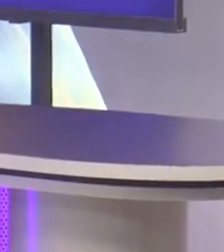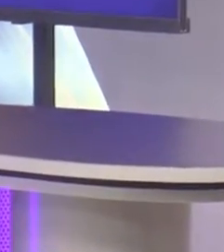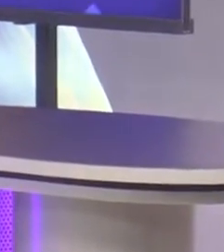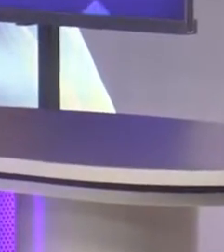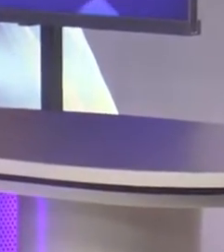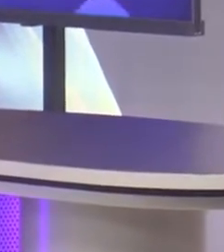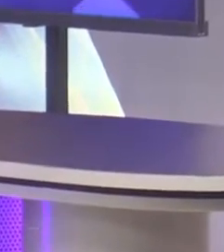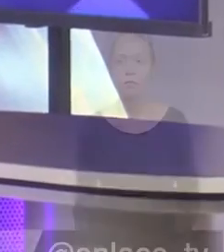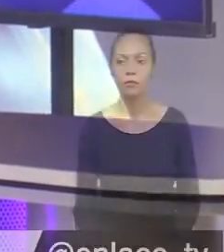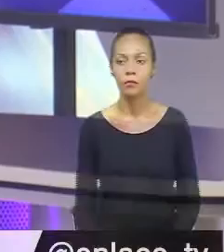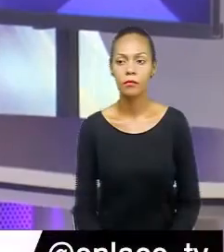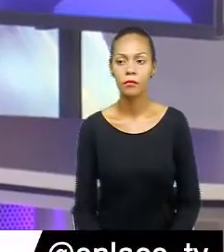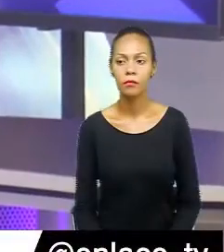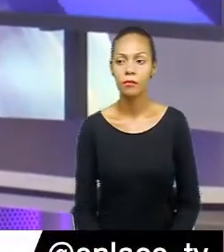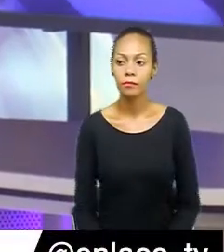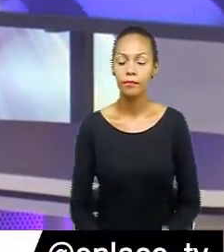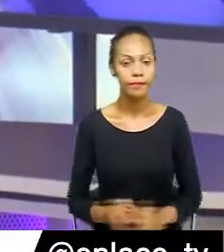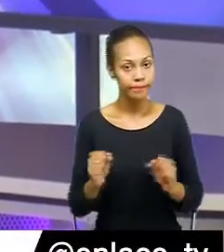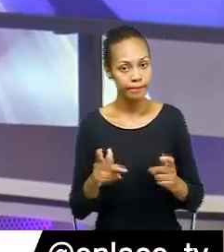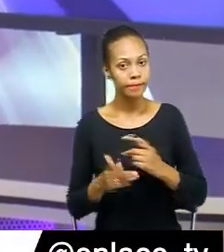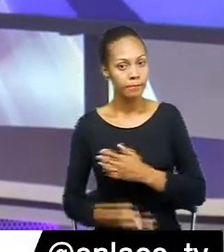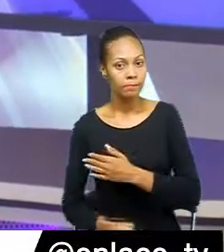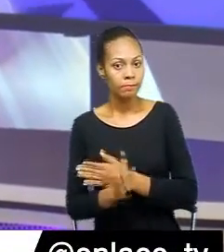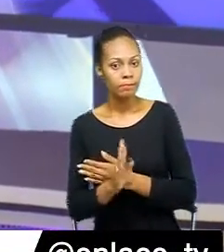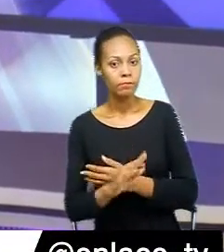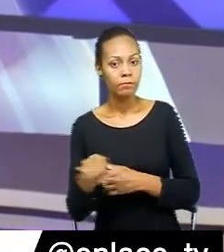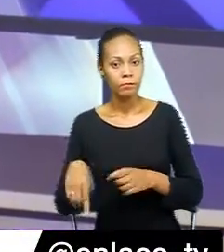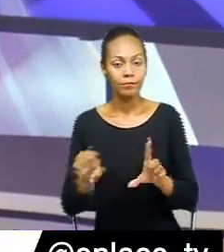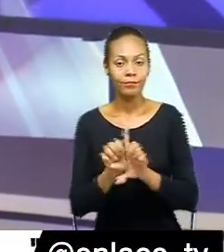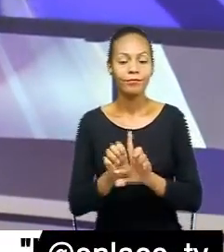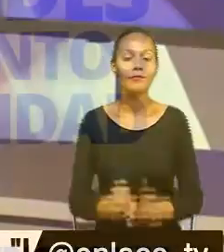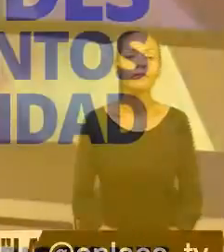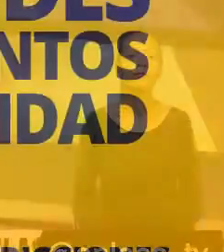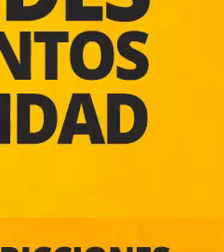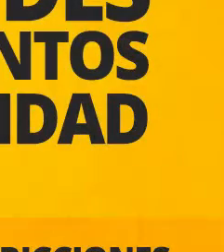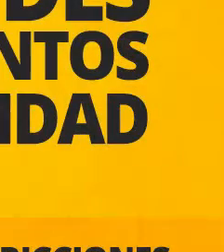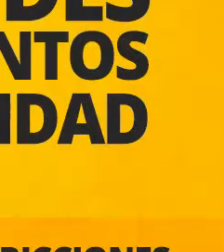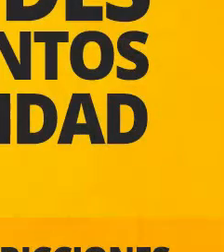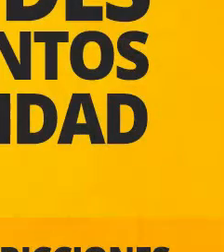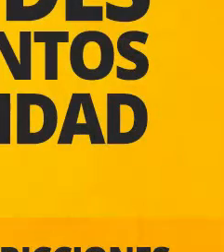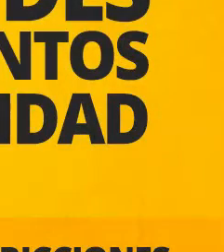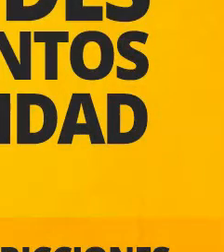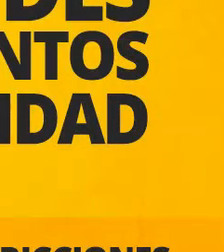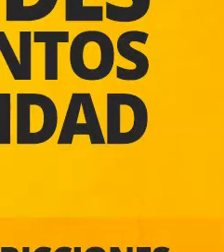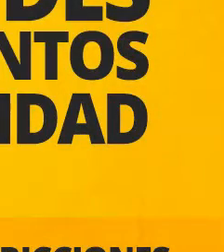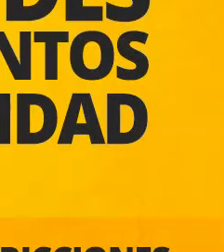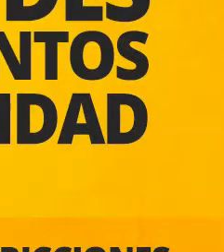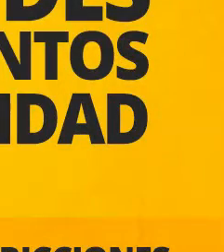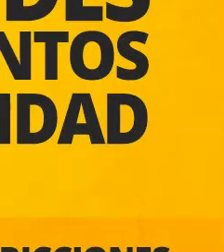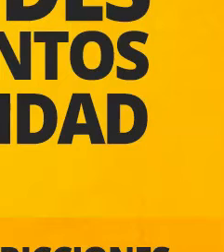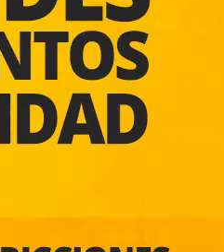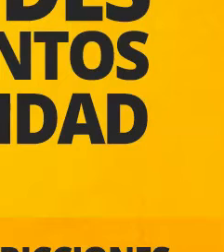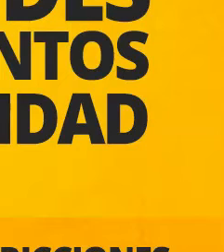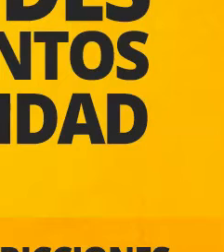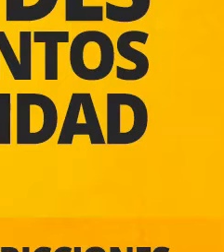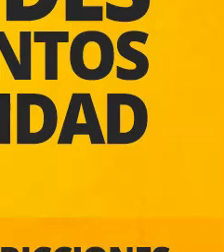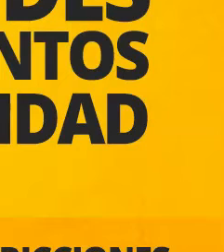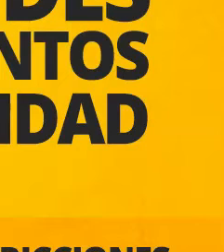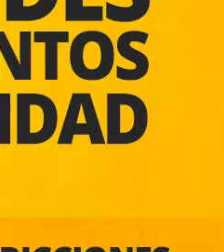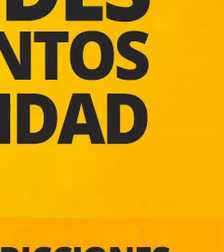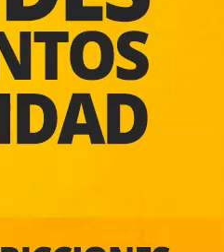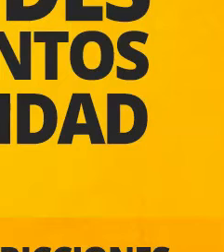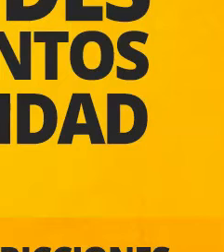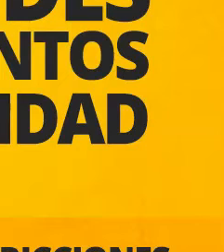Continuamos con más información en Enlace Noticias. Maravillas Centro Comercial continúa entregando descuentos de hasta del 50% en